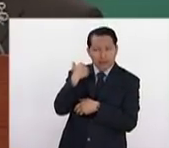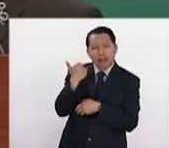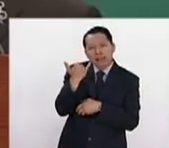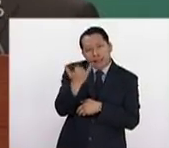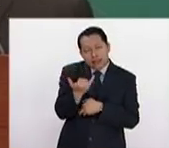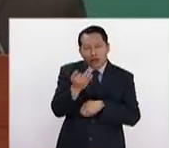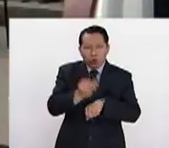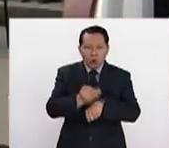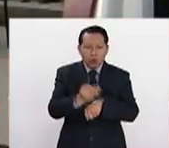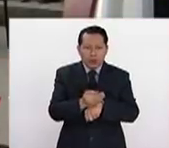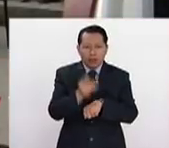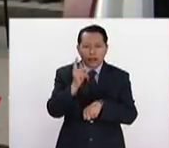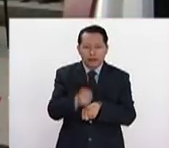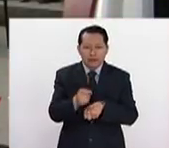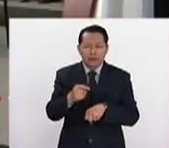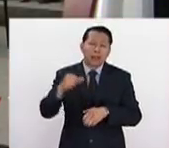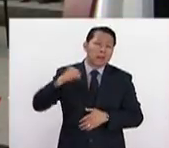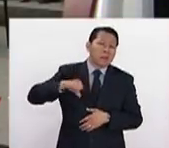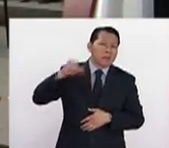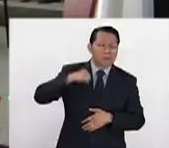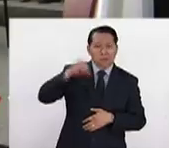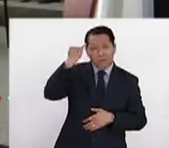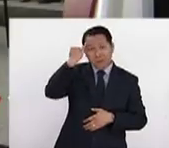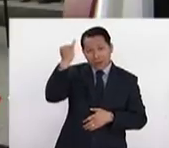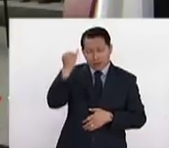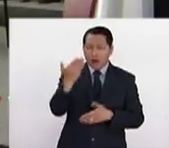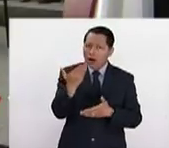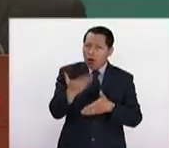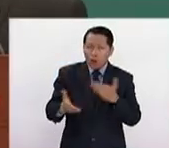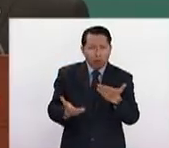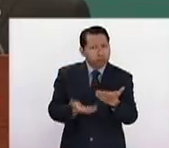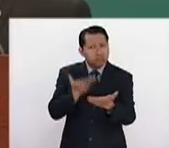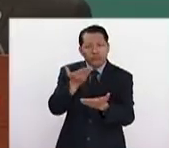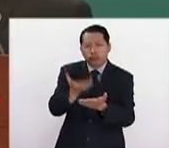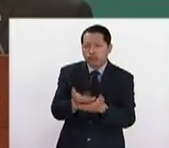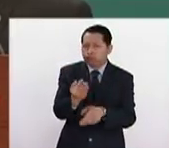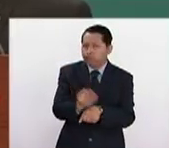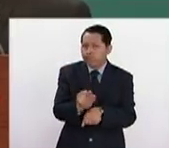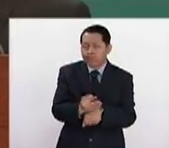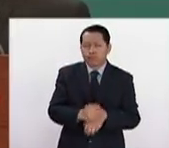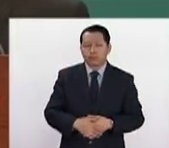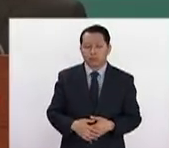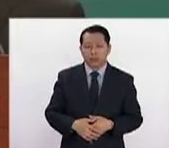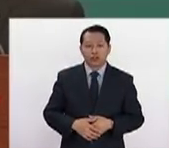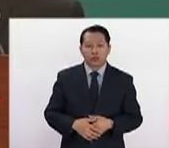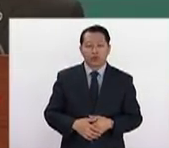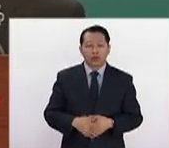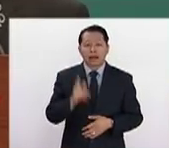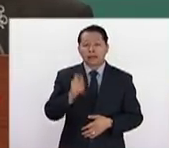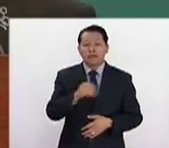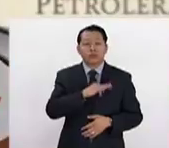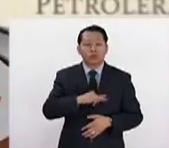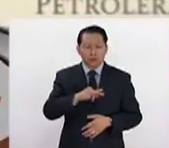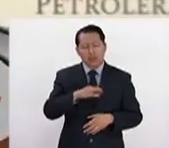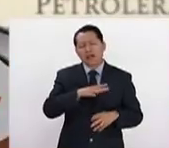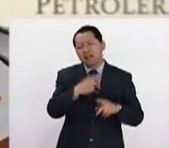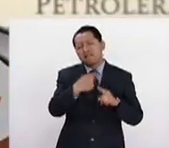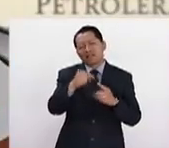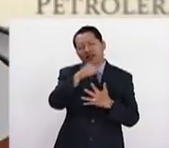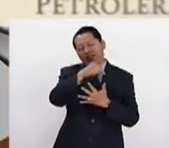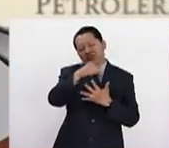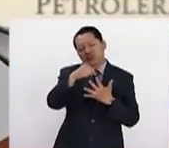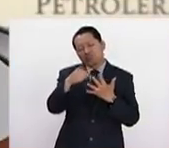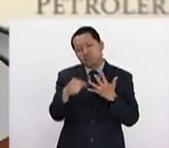hoy, los dogmas del pasado con los postulados del presente. Las alternativas pasan